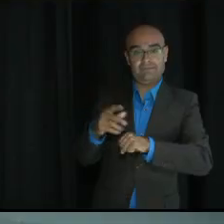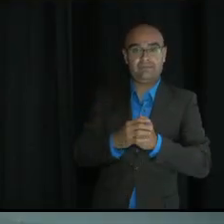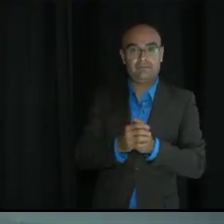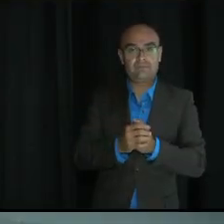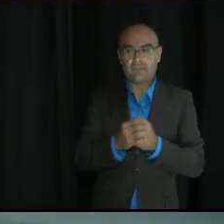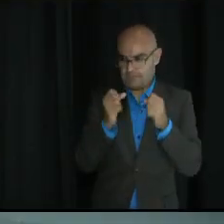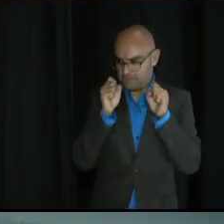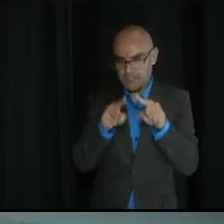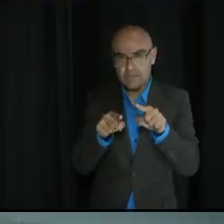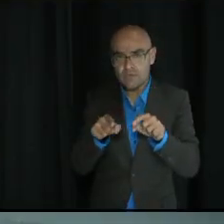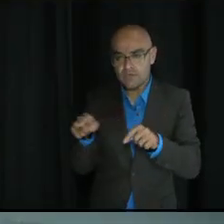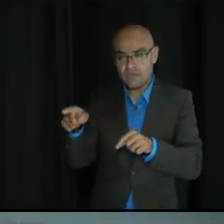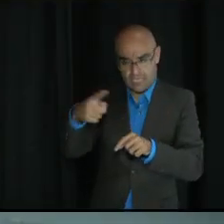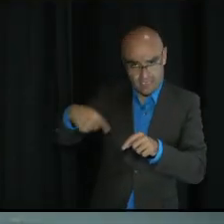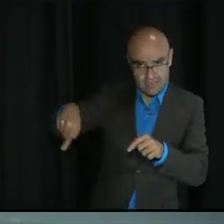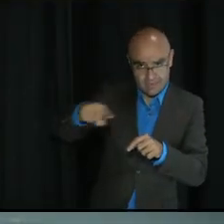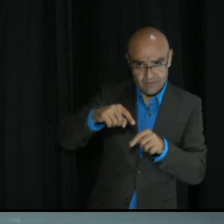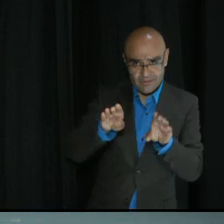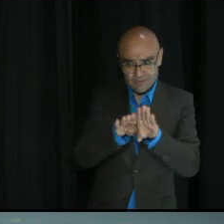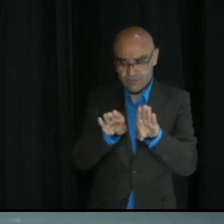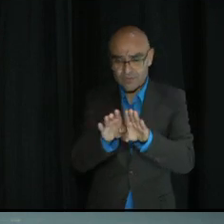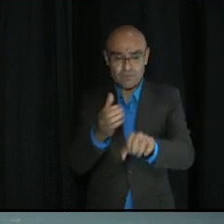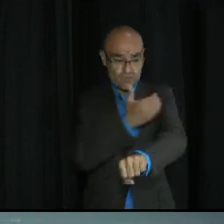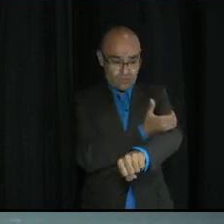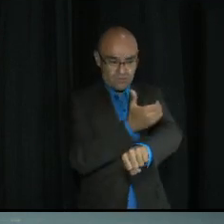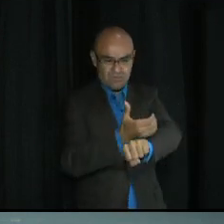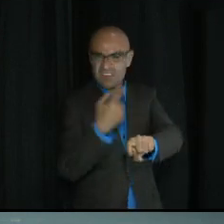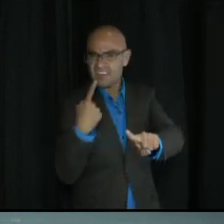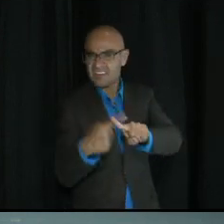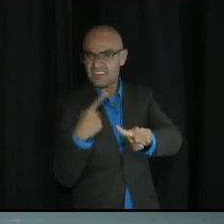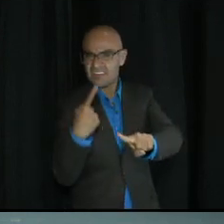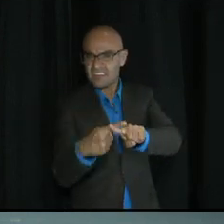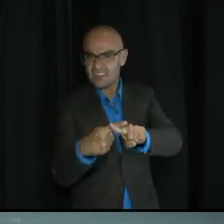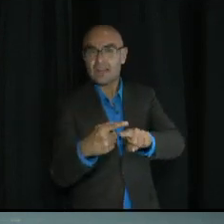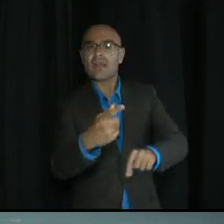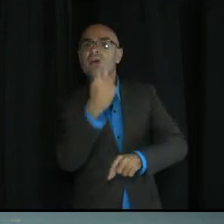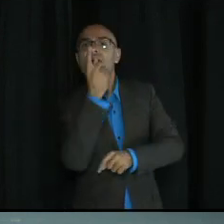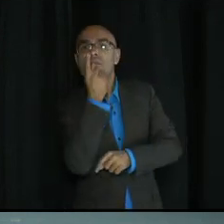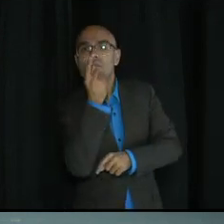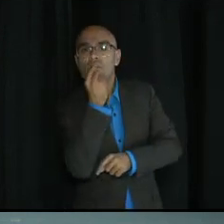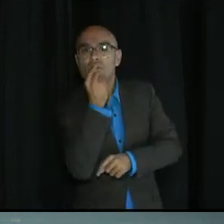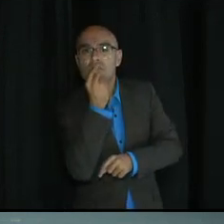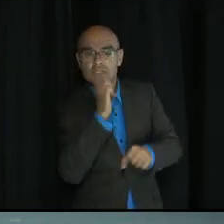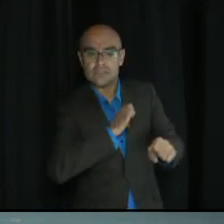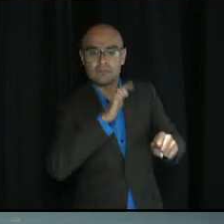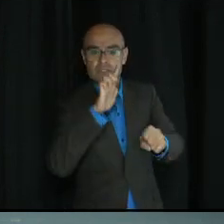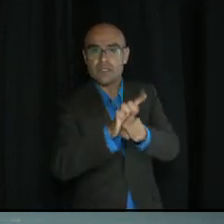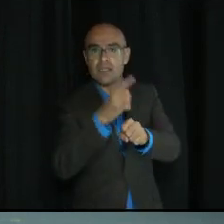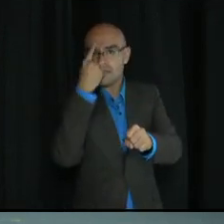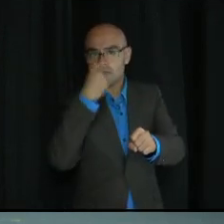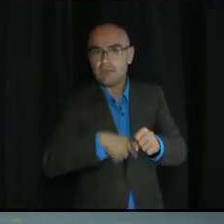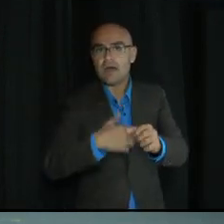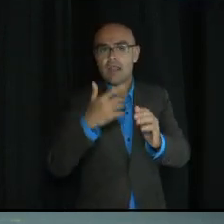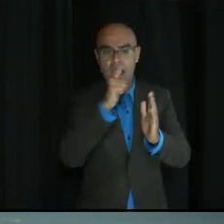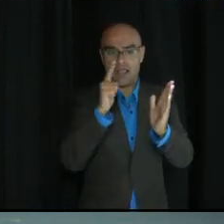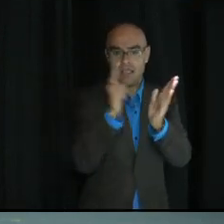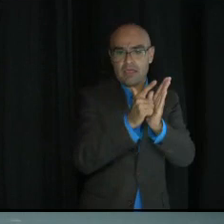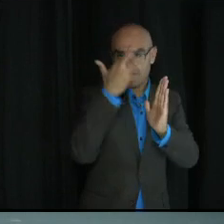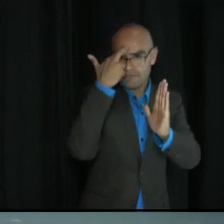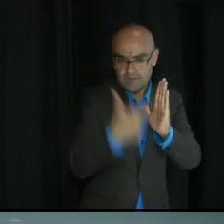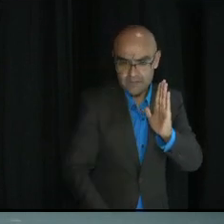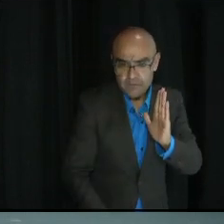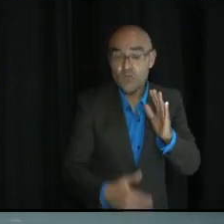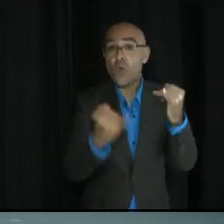ellos se hacen acompañar en el acto de la diligencia de peritos en materia de criminalística y un perito especializado